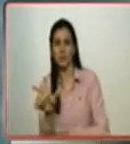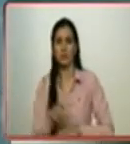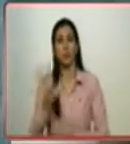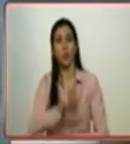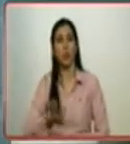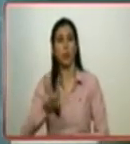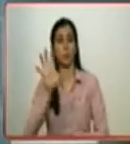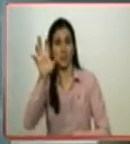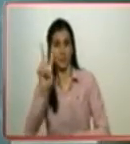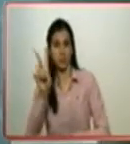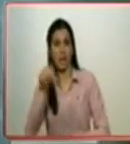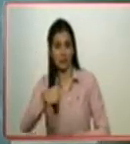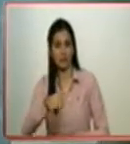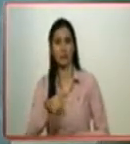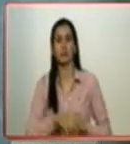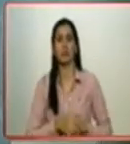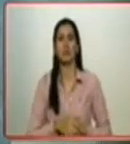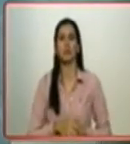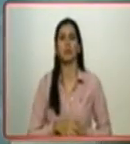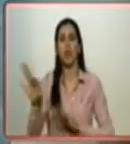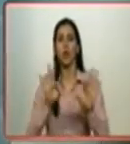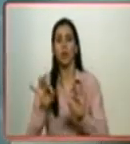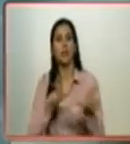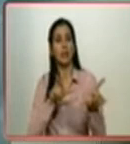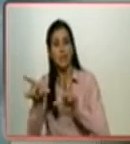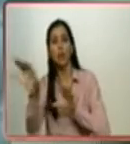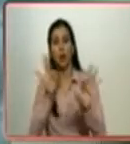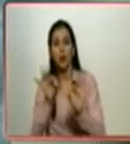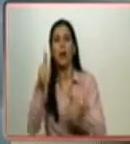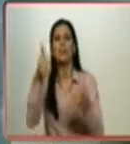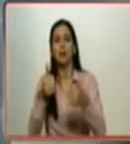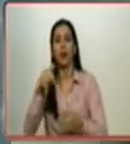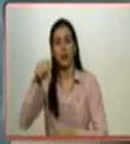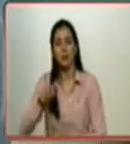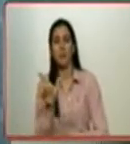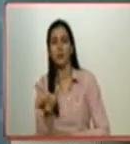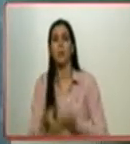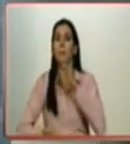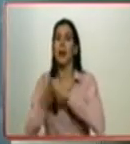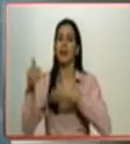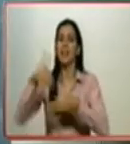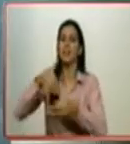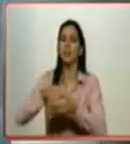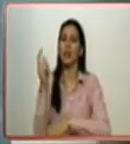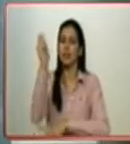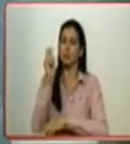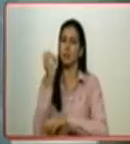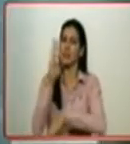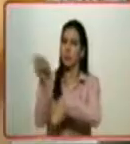territorio nacional y donde resultaron electos los candidatos y candidatas de la patria para las elecciones parlamentarias del próximo 6 de